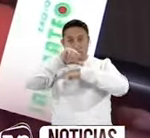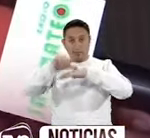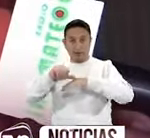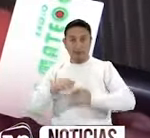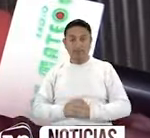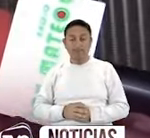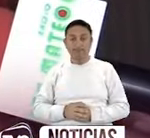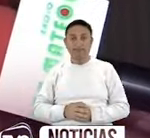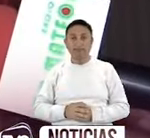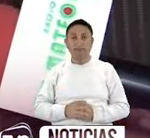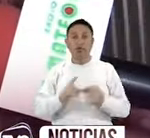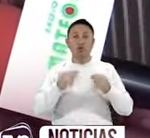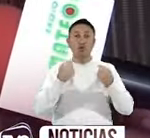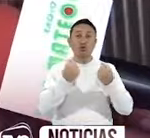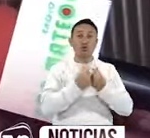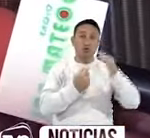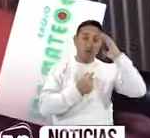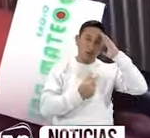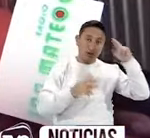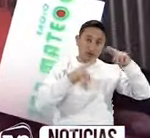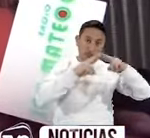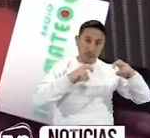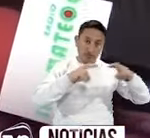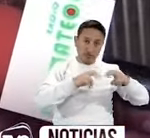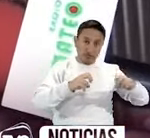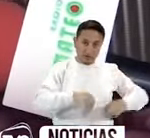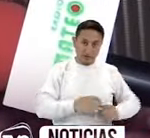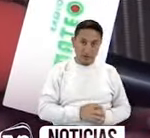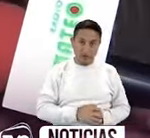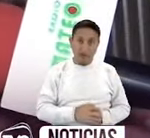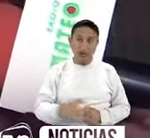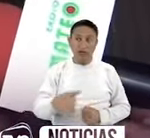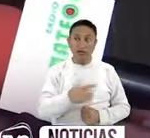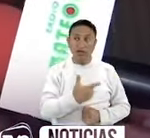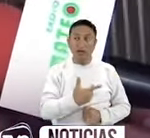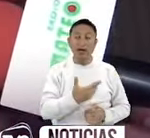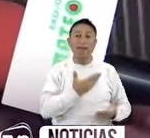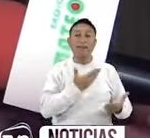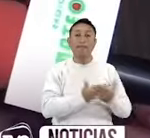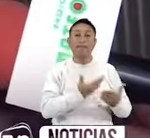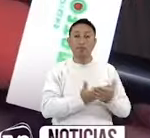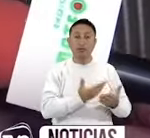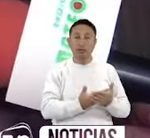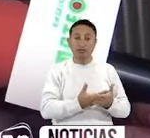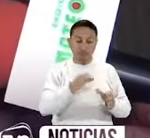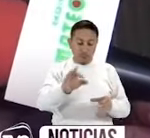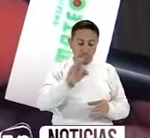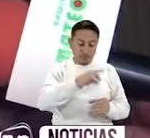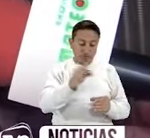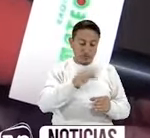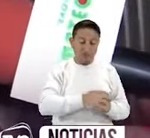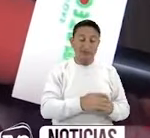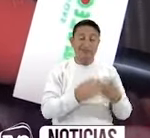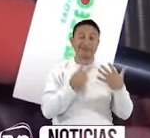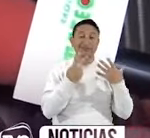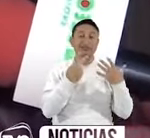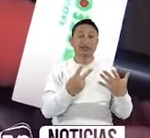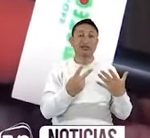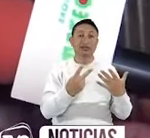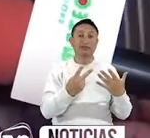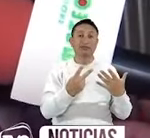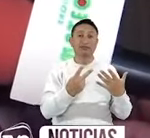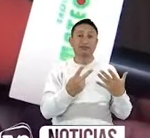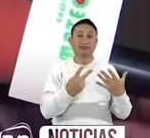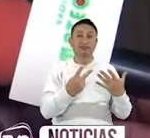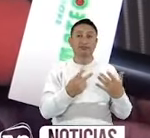eje investigativo, en lo cual pueden levantar varios 7 indicios balísticos, los cuales